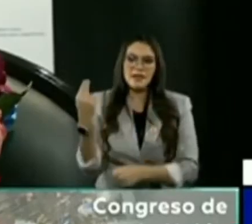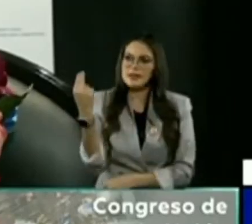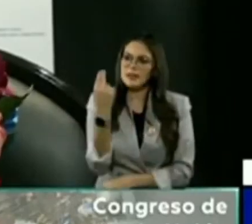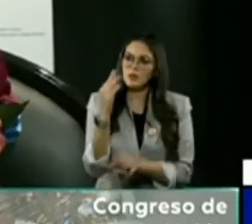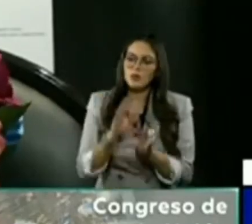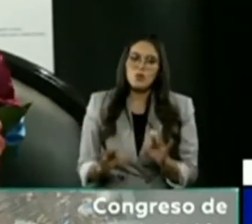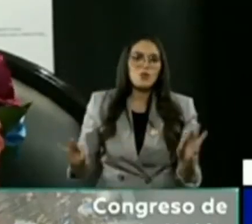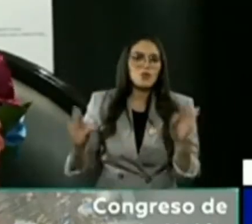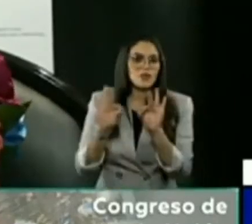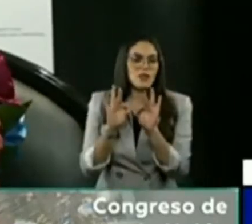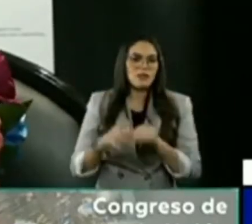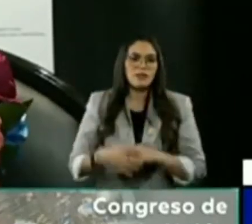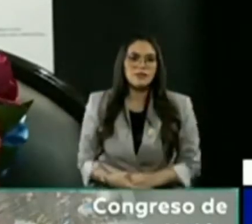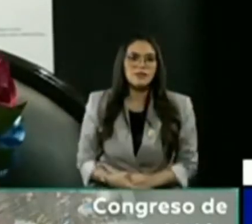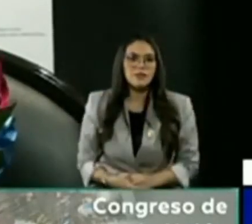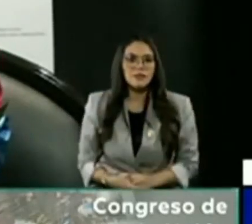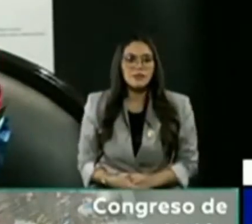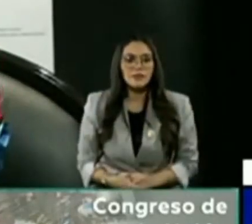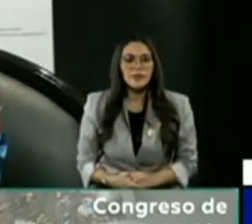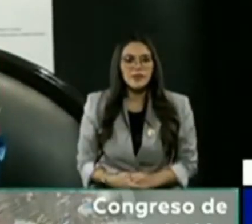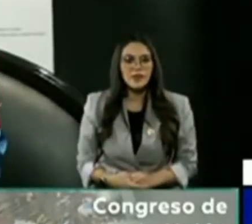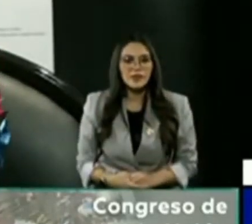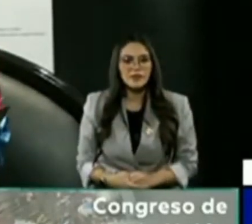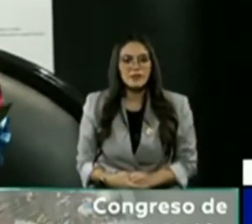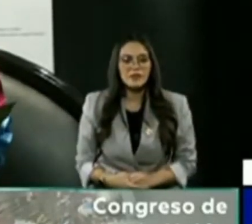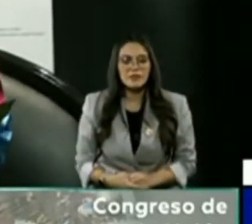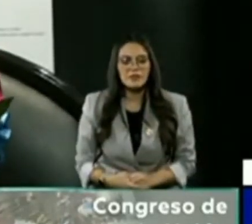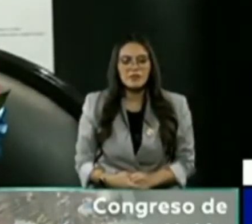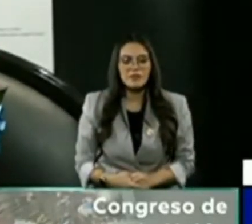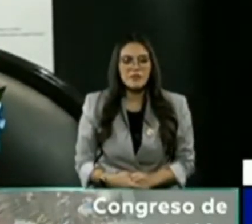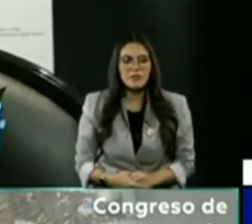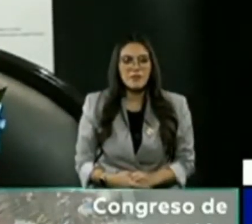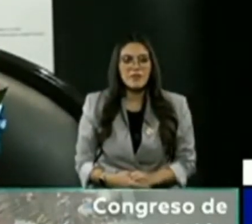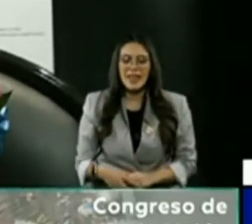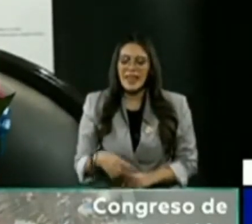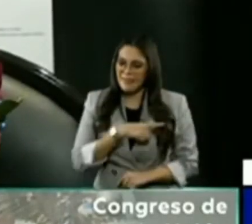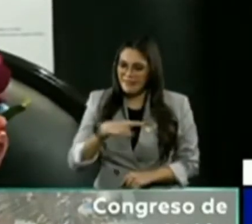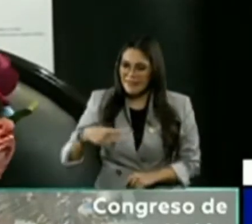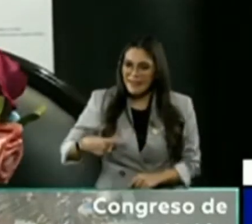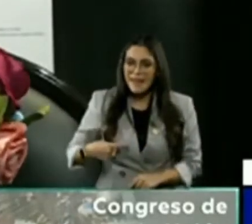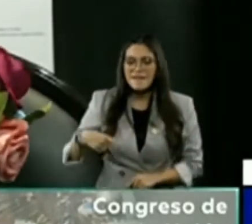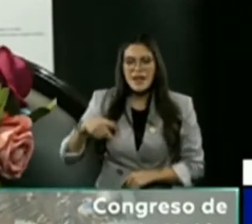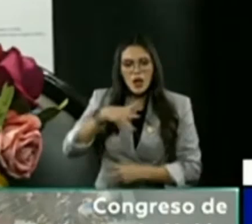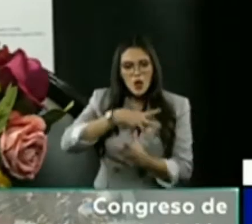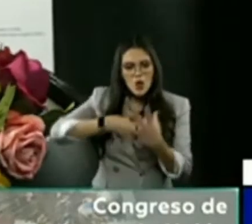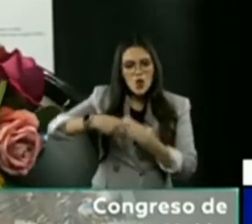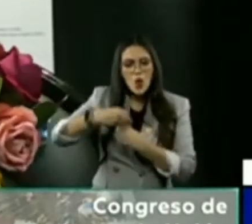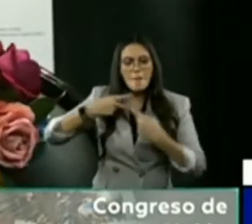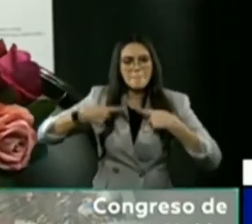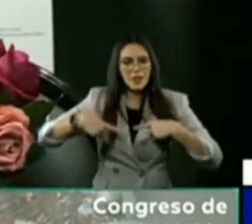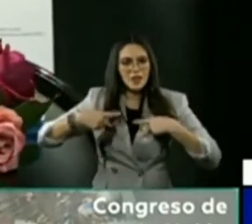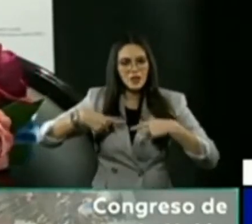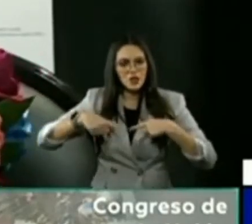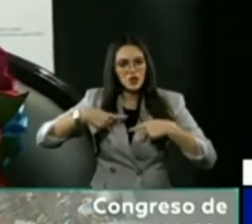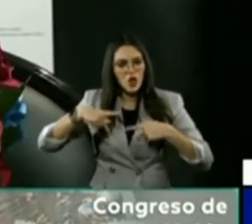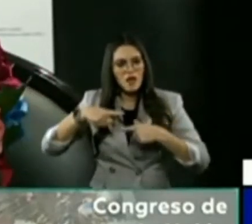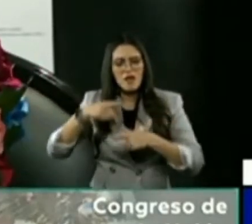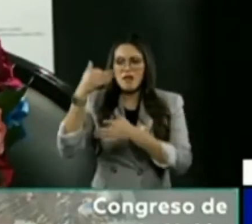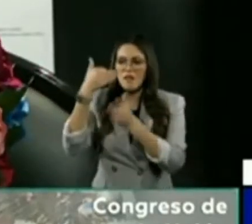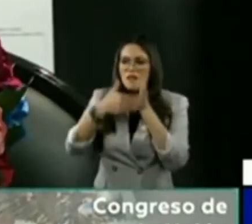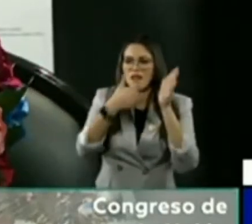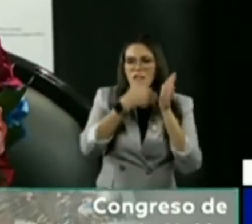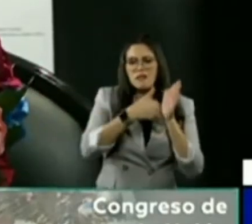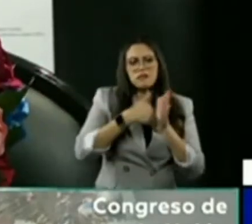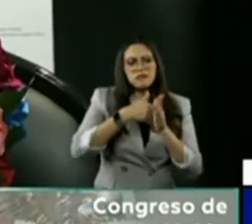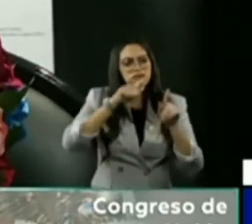Coincidimos en el afán prioritario de buscar la justicia social. Pero yo no sé tú, para Vicente, pero yo ya no